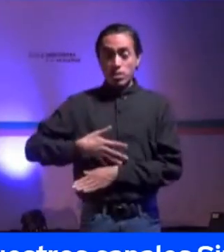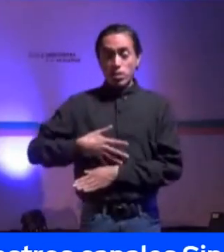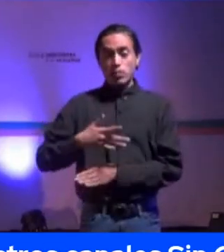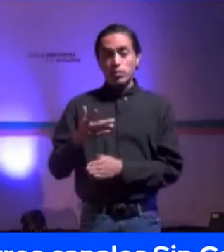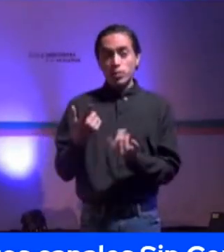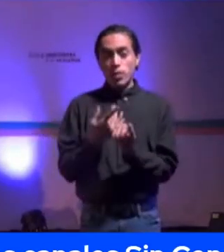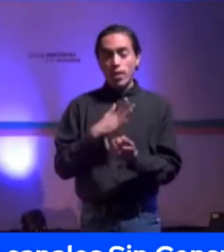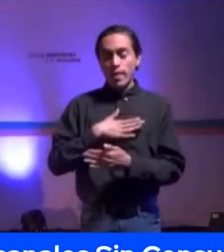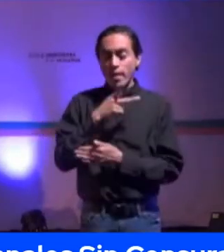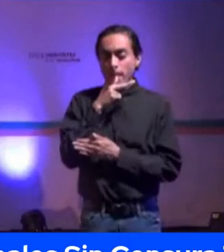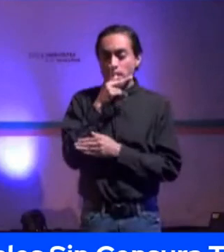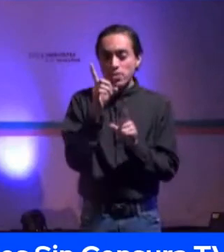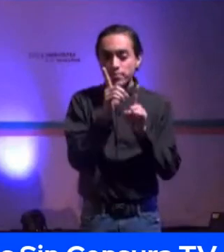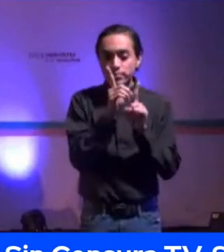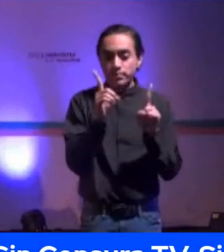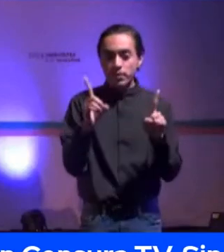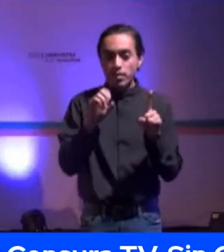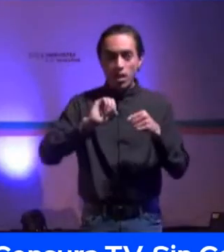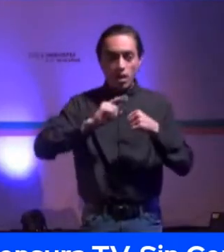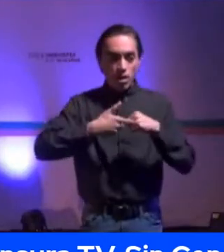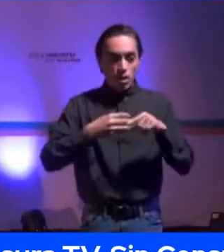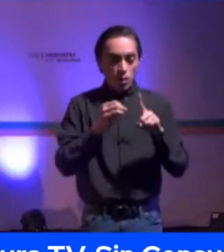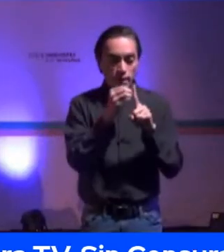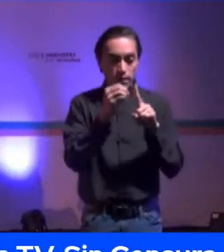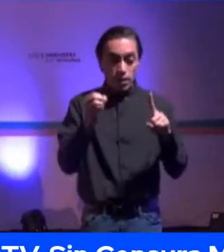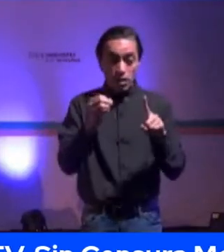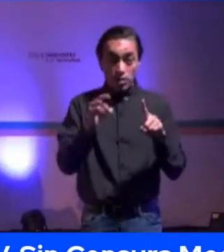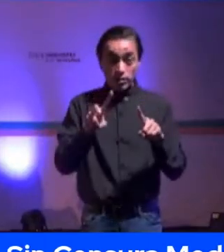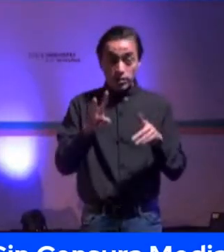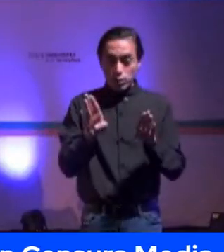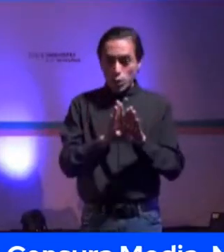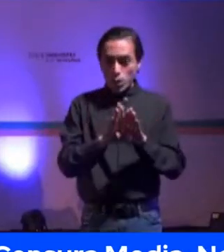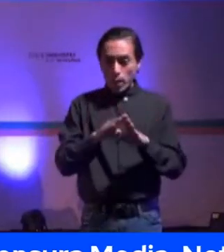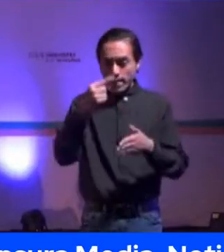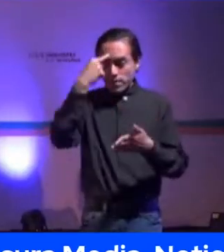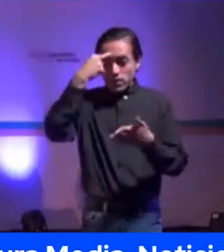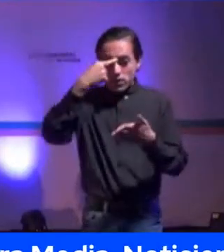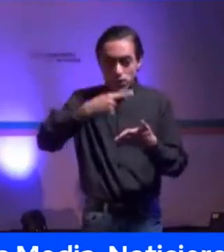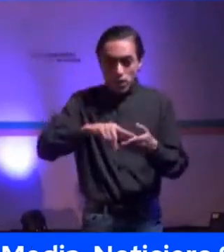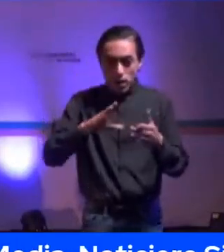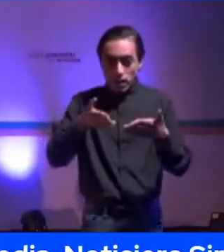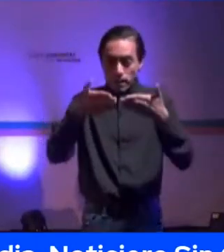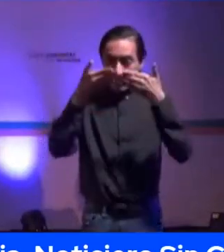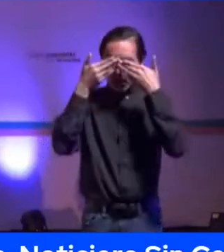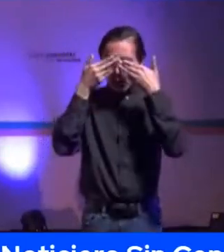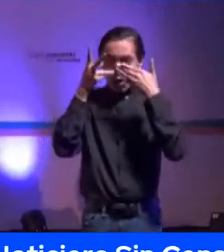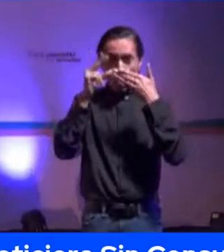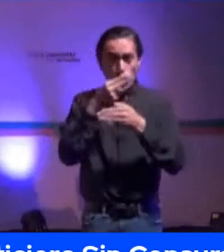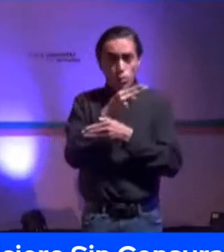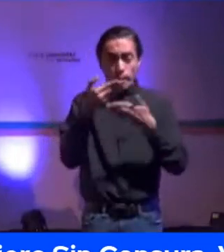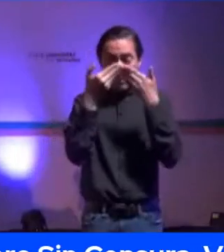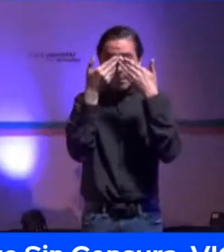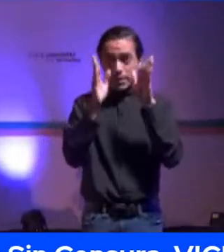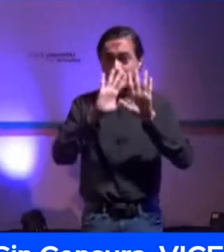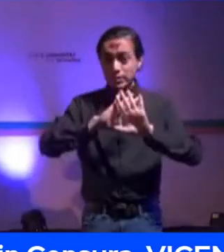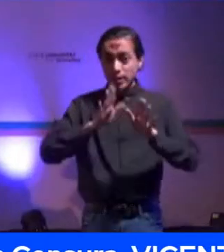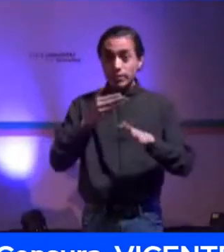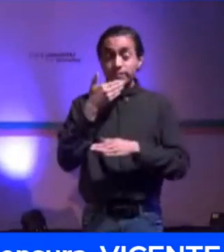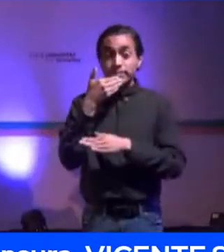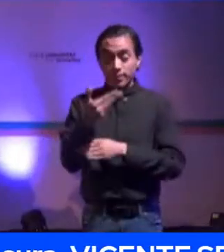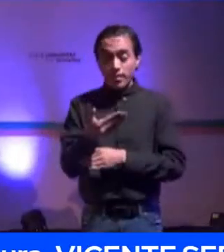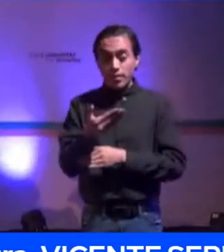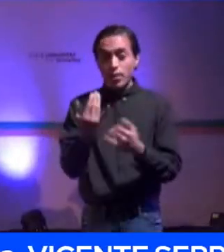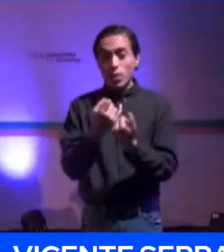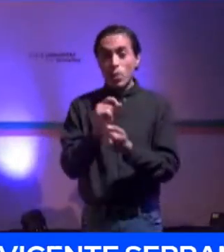crean ni a nosotros a ojos cerrados. Se acabó. Y porque además creo que si le